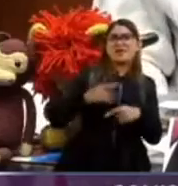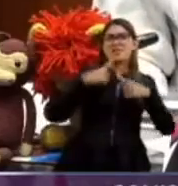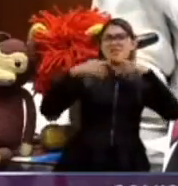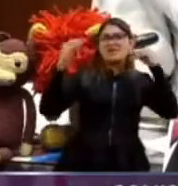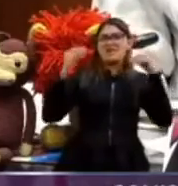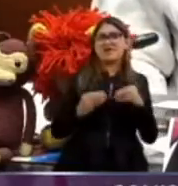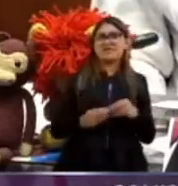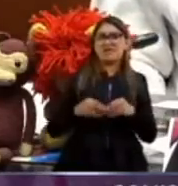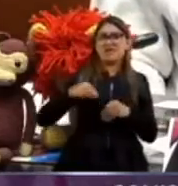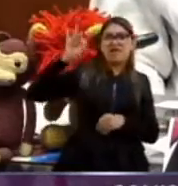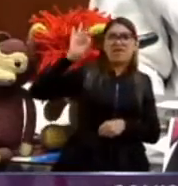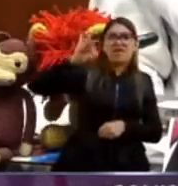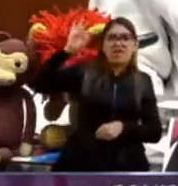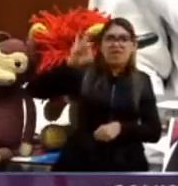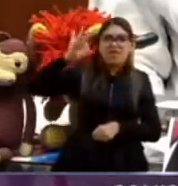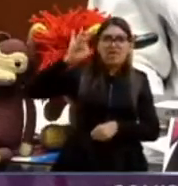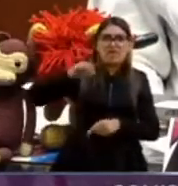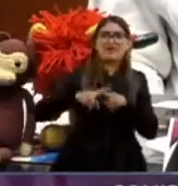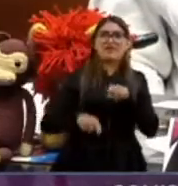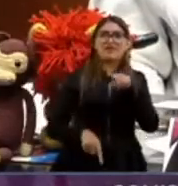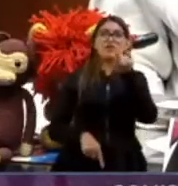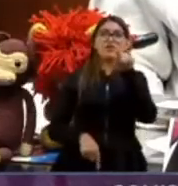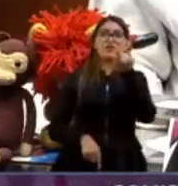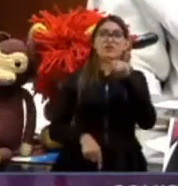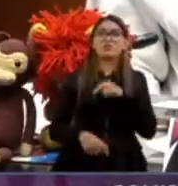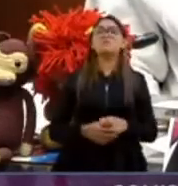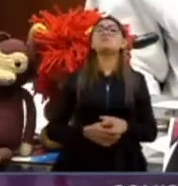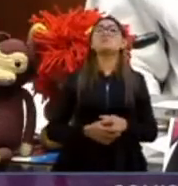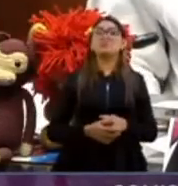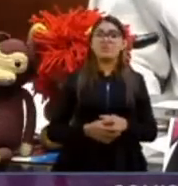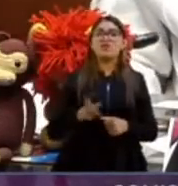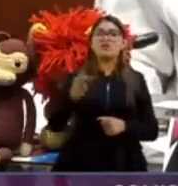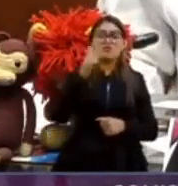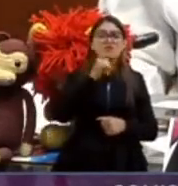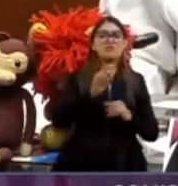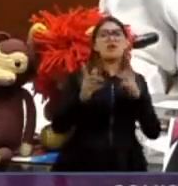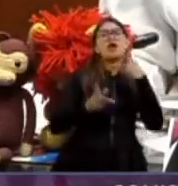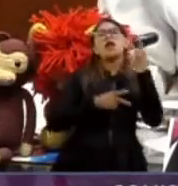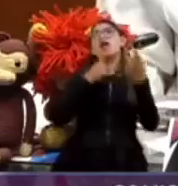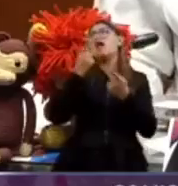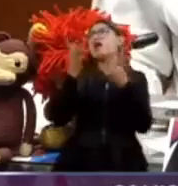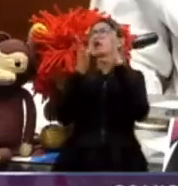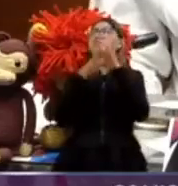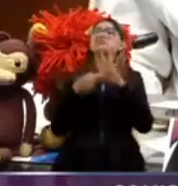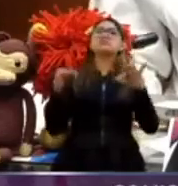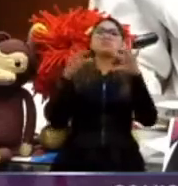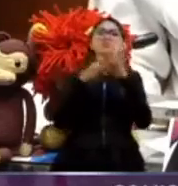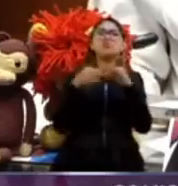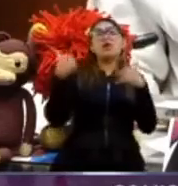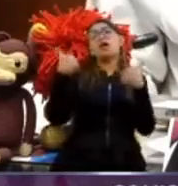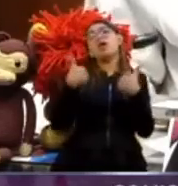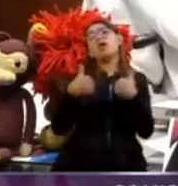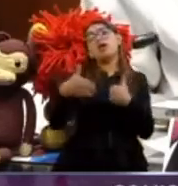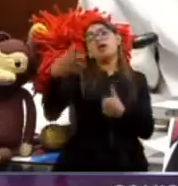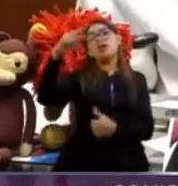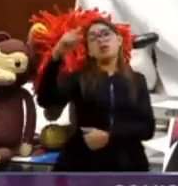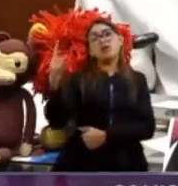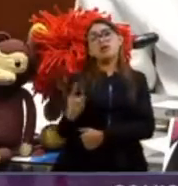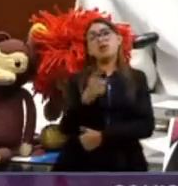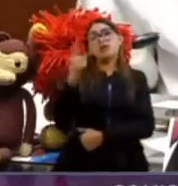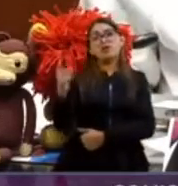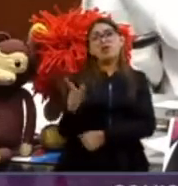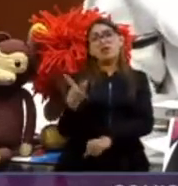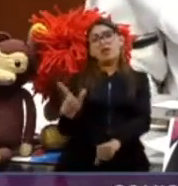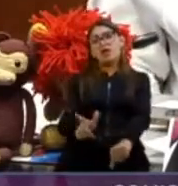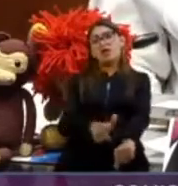mexicanos, definitivamente ha sido tú, con tus discursos que de una manera han sido interminables, muchas